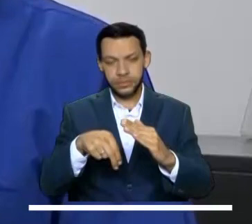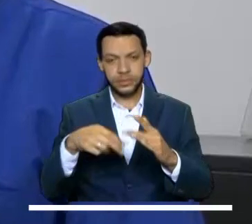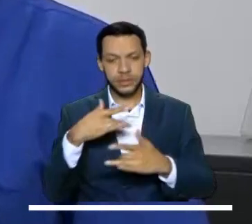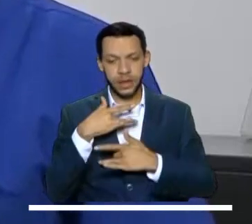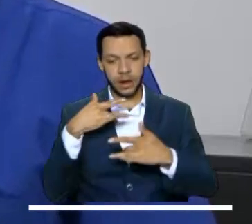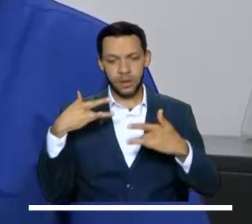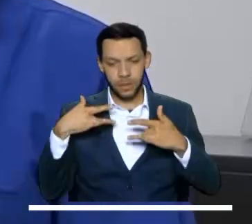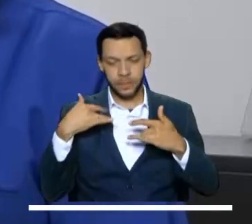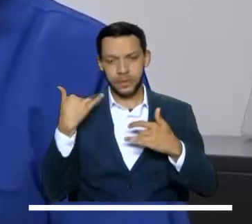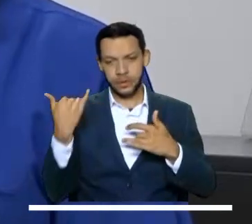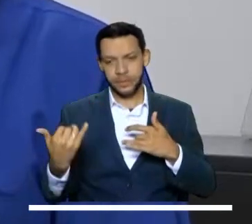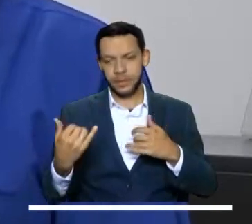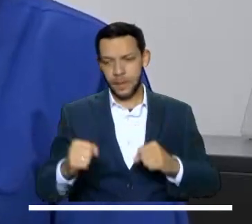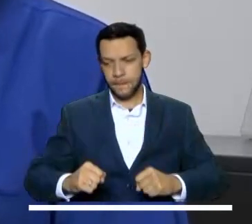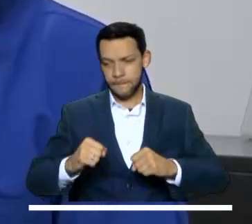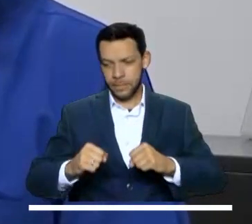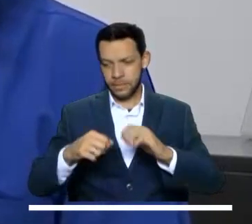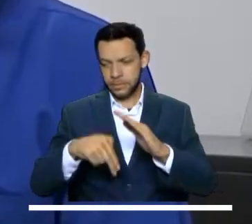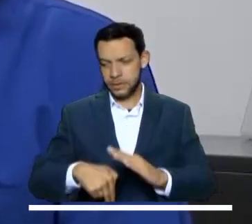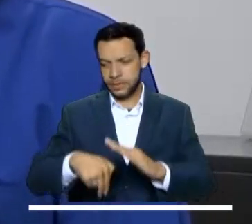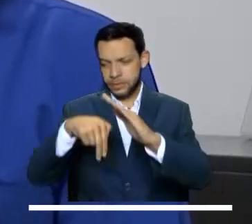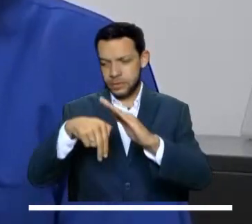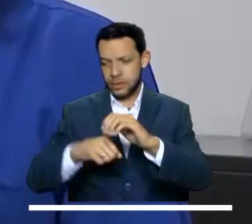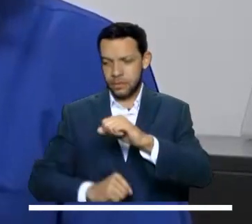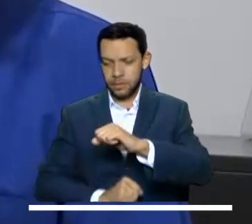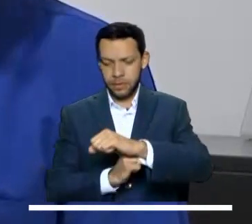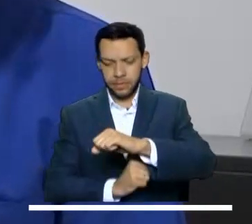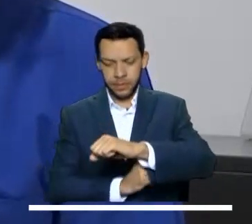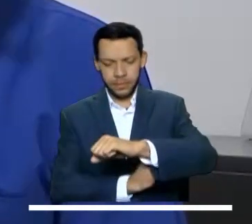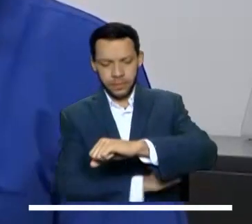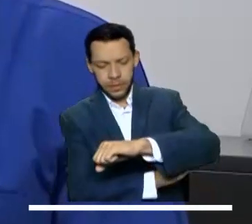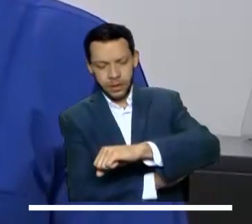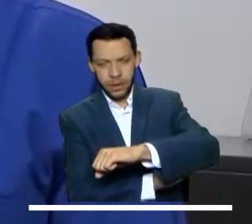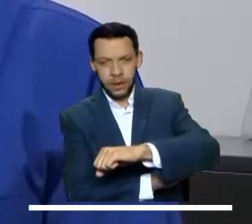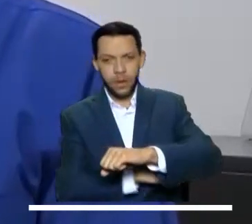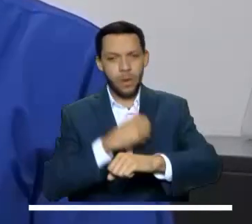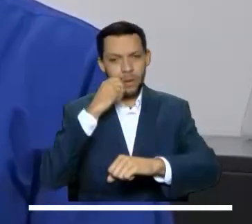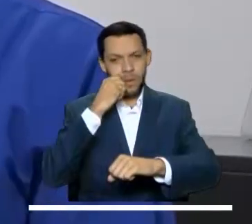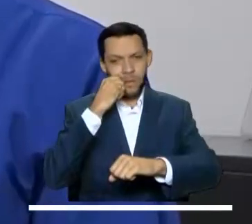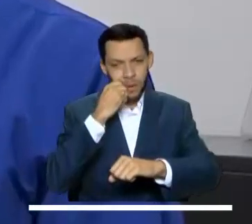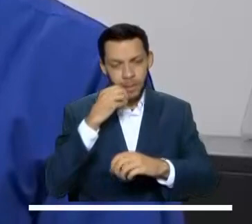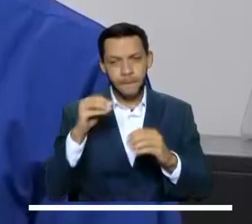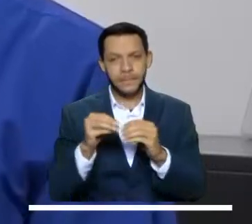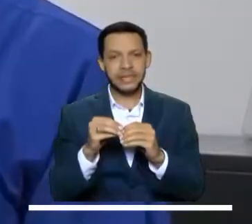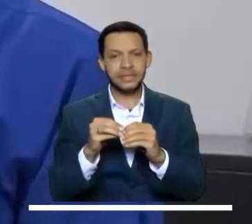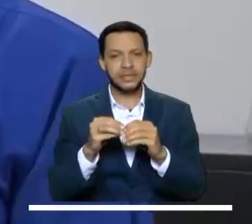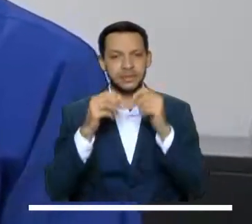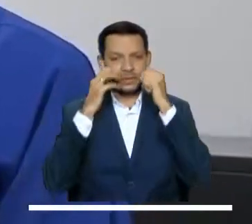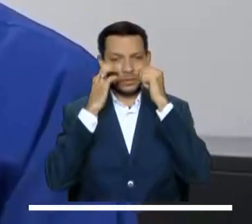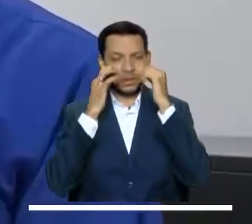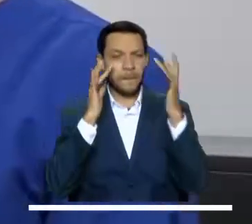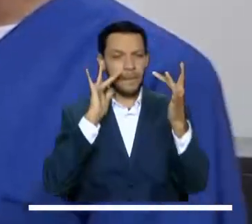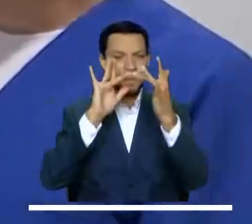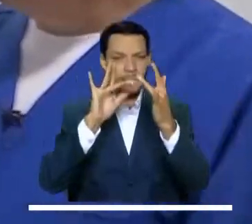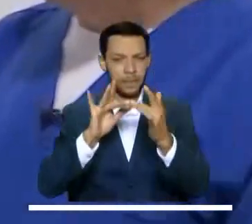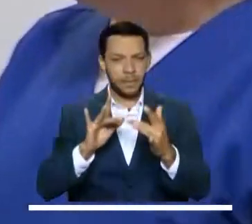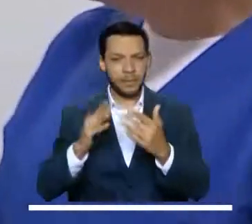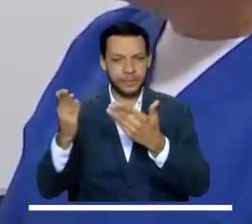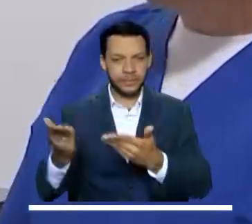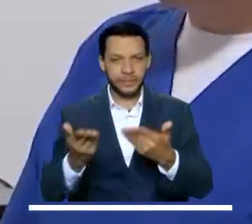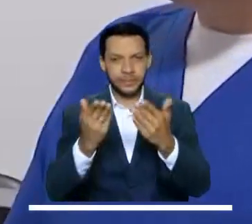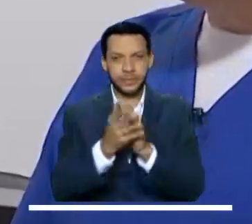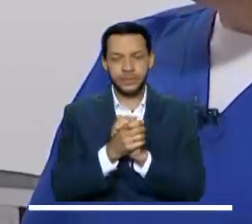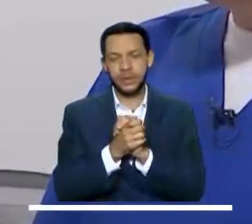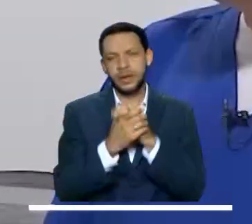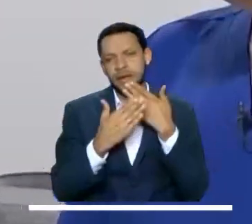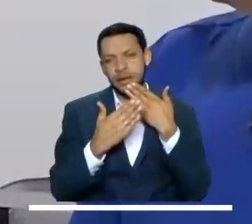familia, hay bienestar en la familia y eso es importante, no solo para el cuerpo, sino para el alma. Luis Miguel, muchas gracias por estar con nosotros.